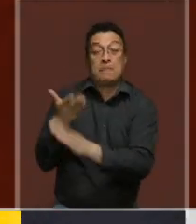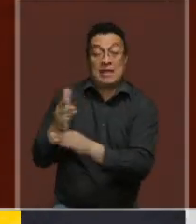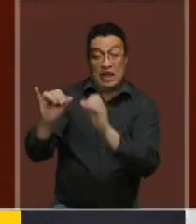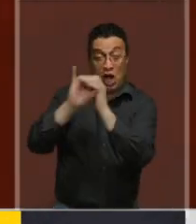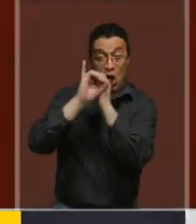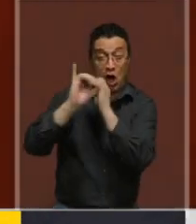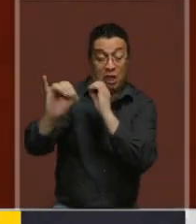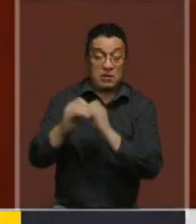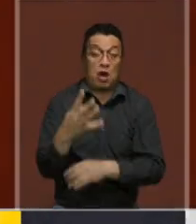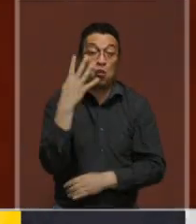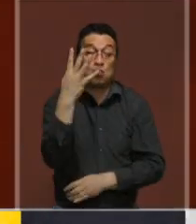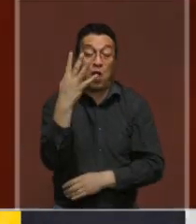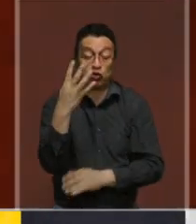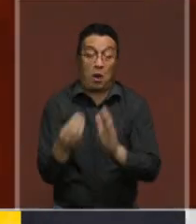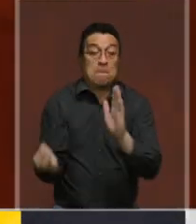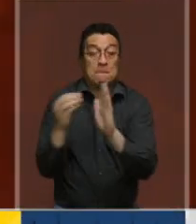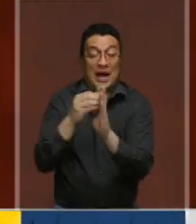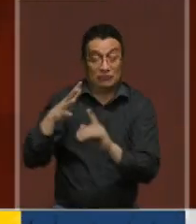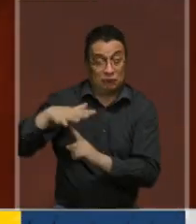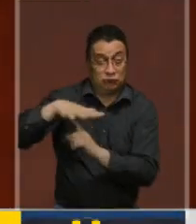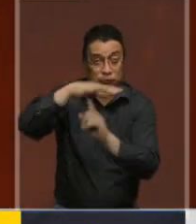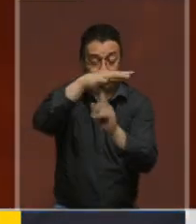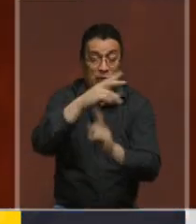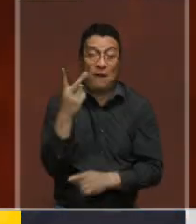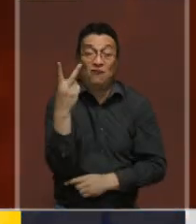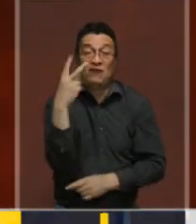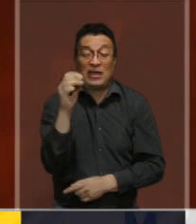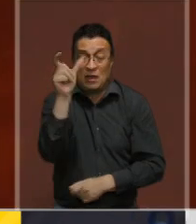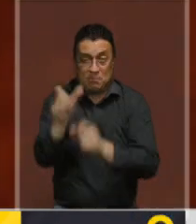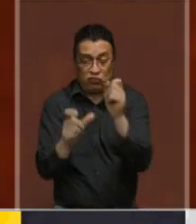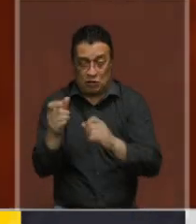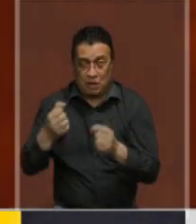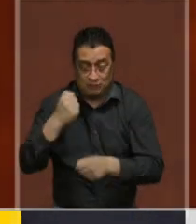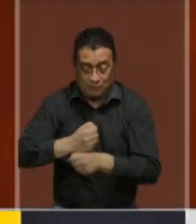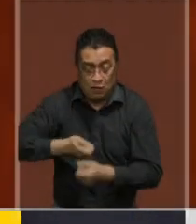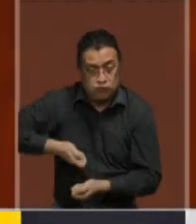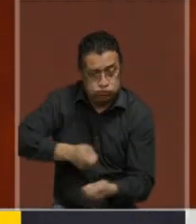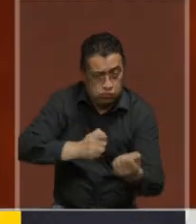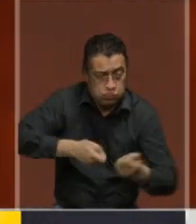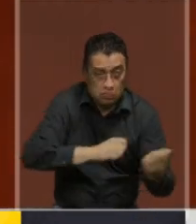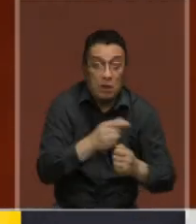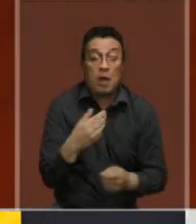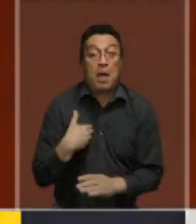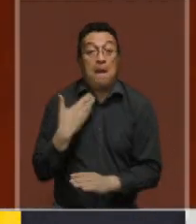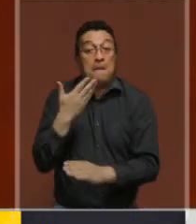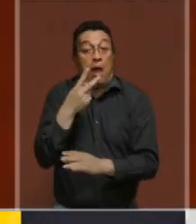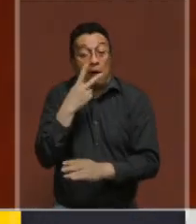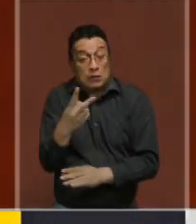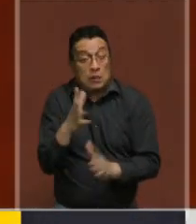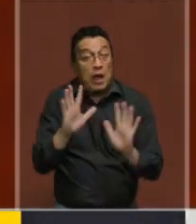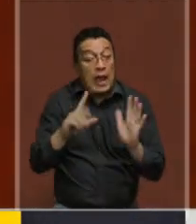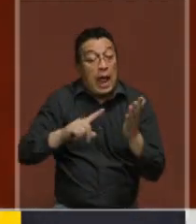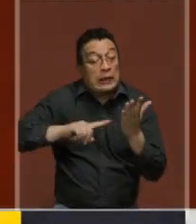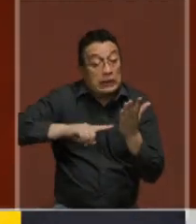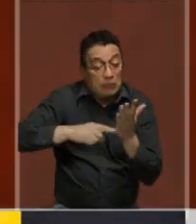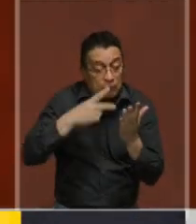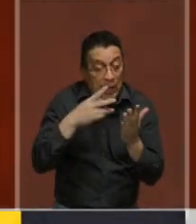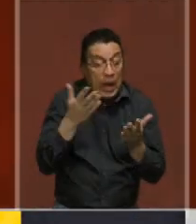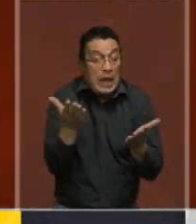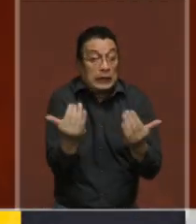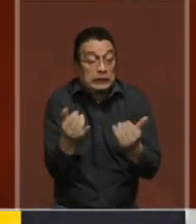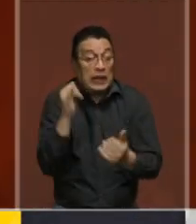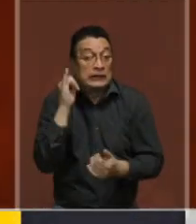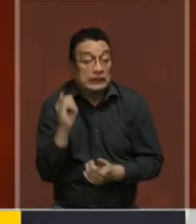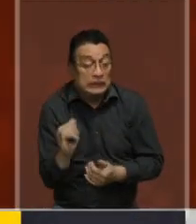4 helicópteros más, 20 brigadistas, y vamos a evaluar si es que se requiere técnicamente el traslado